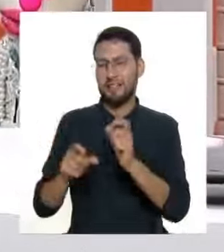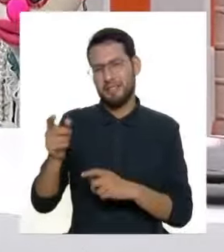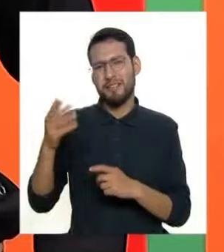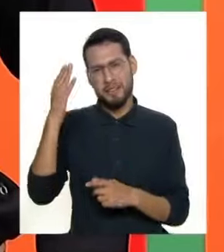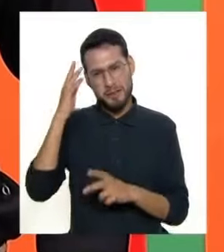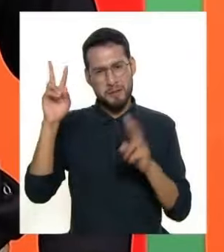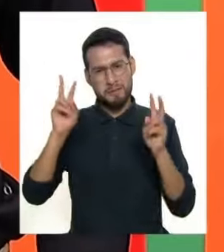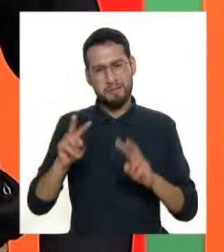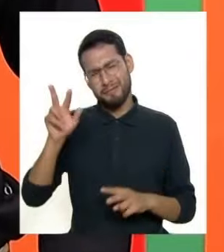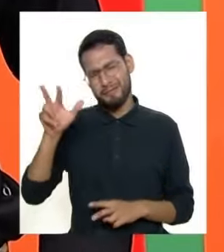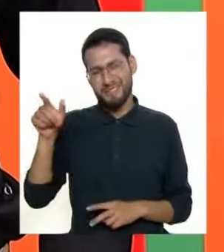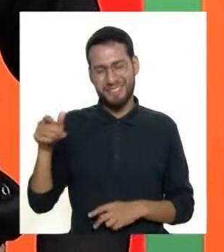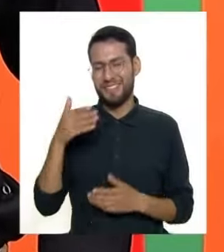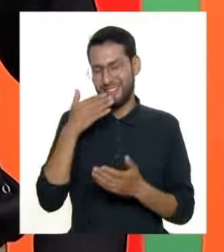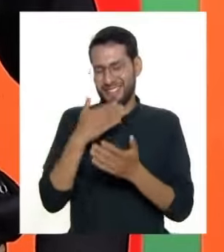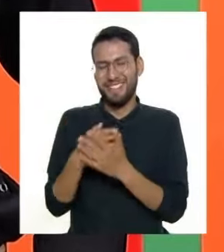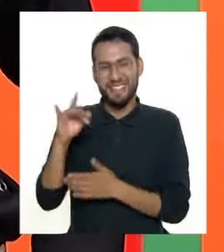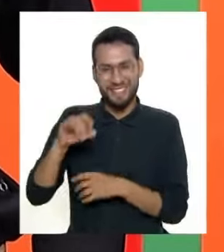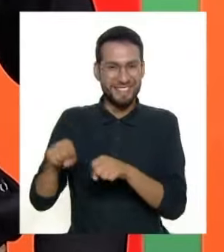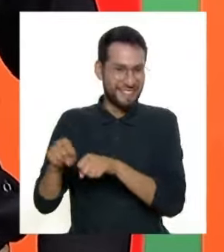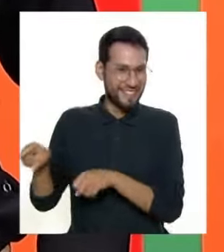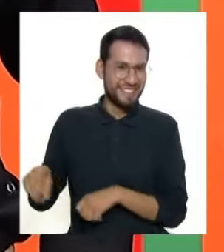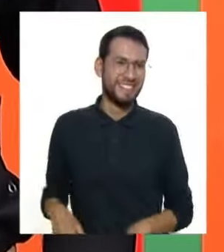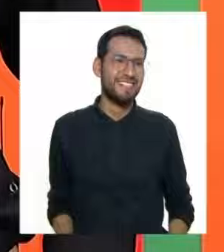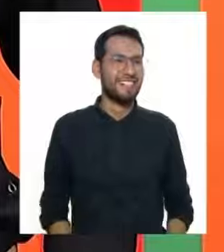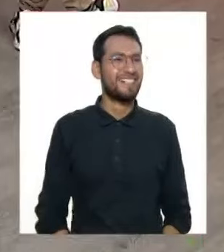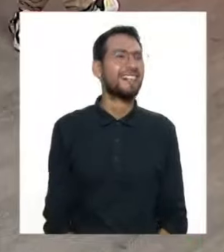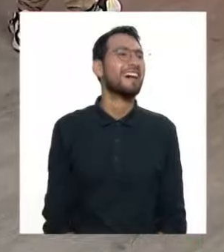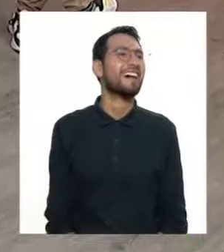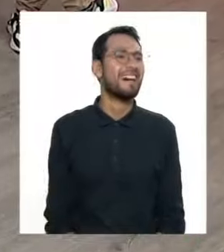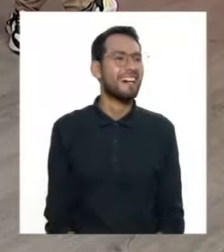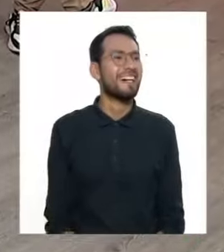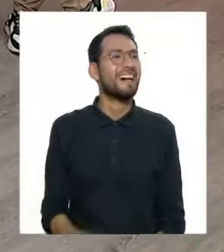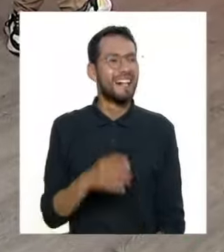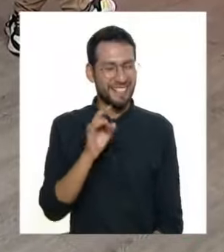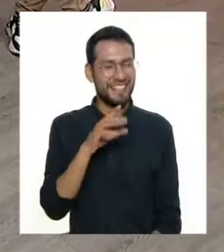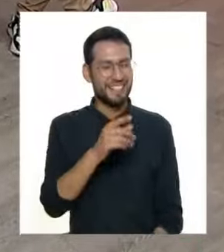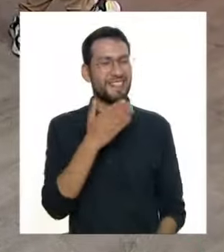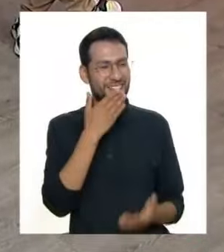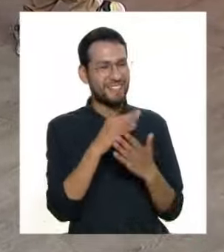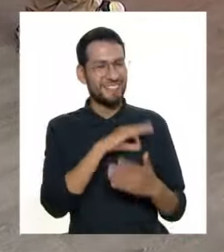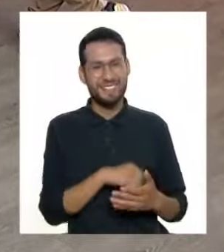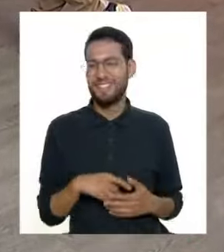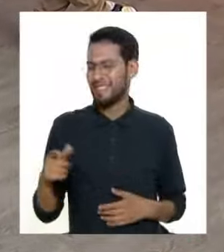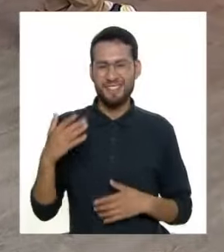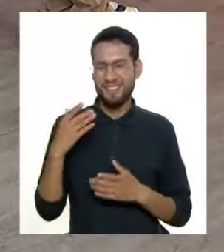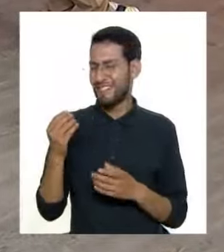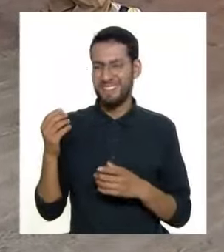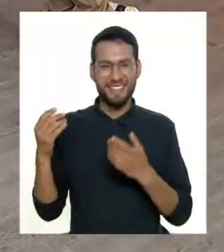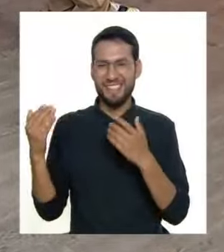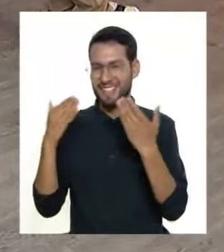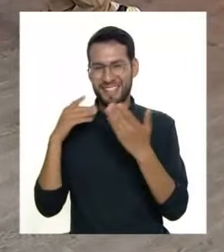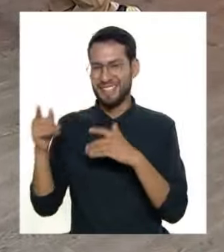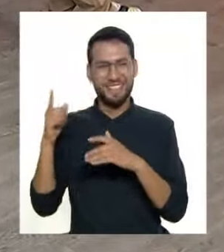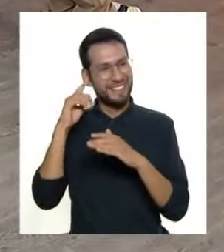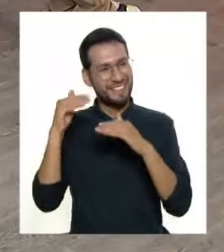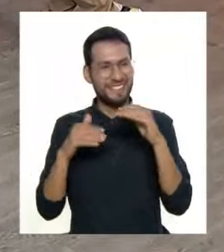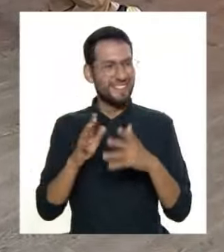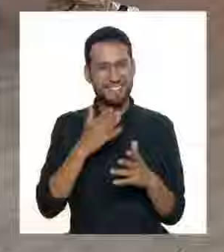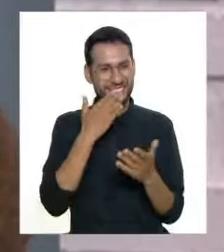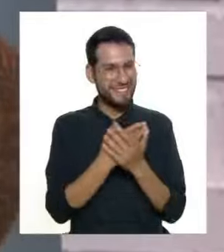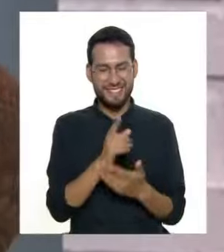consume vitamina 3, nada más. O tres vitaminas. O tres vitaminas. No están preparados para esta conversación. Para esta vitamina. No